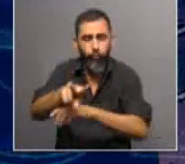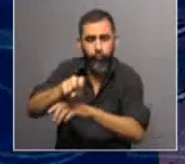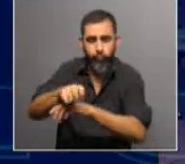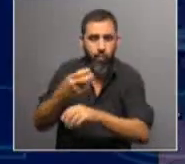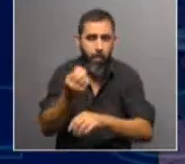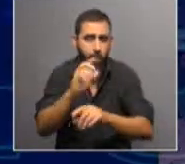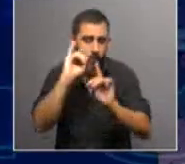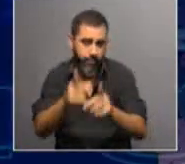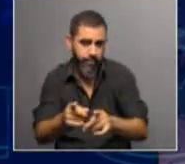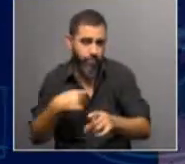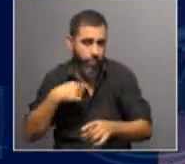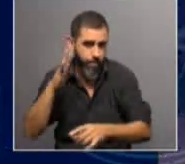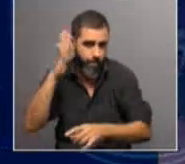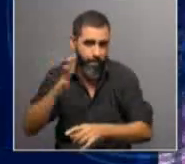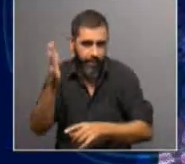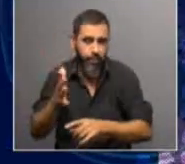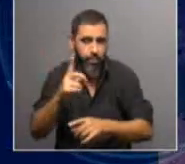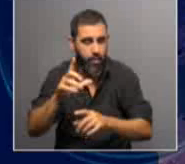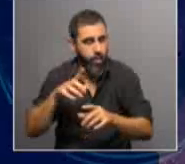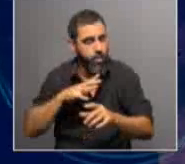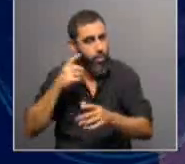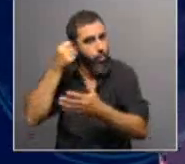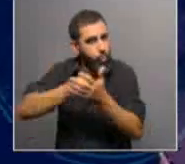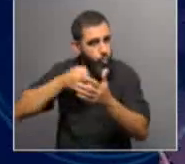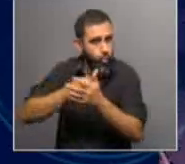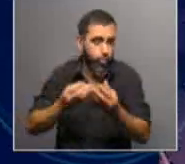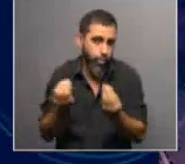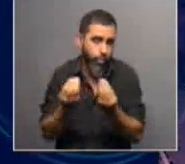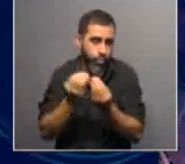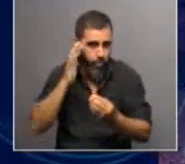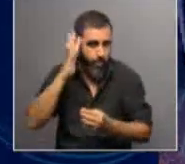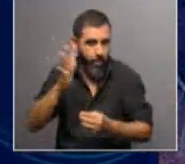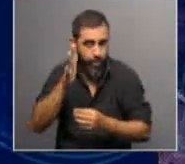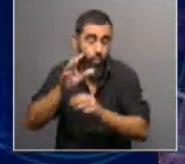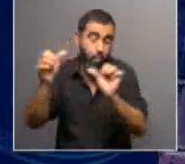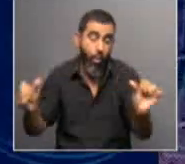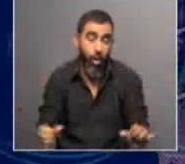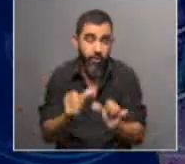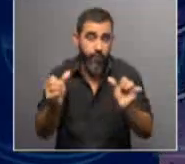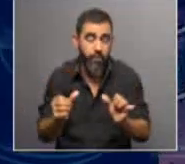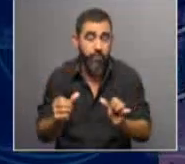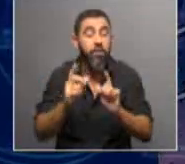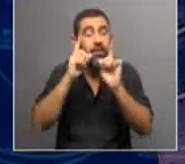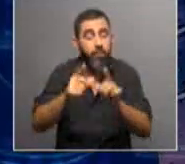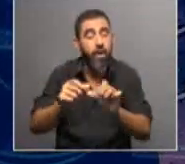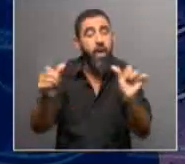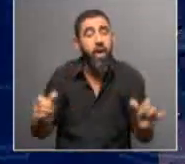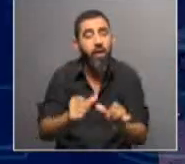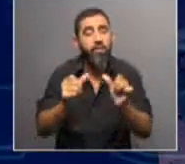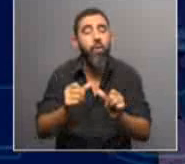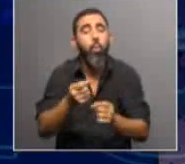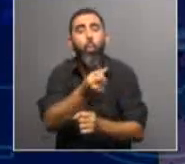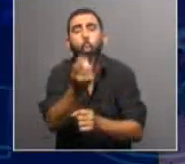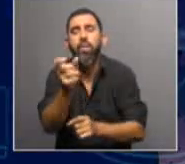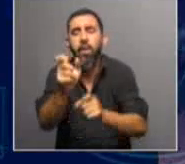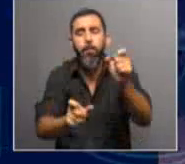la asociación, calculo que deben remar mucho durante todo el año para llevar adelante sus actividades, que es hacer un relevamiento de personas